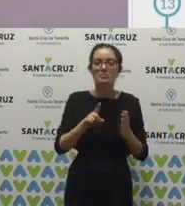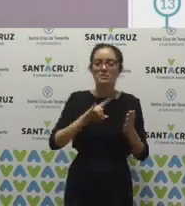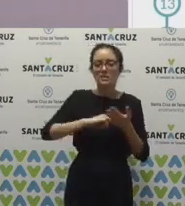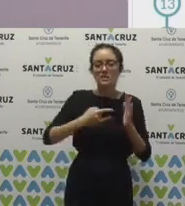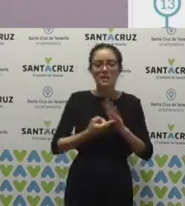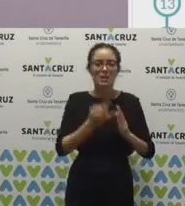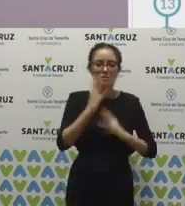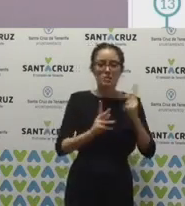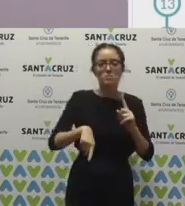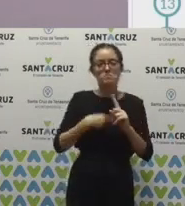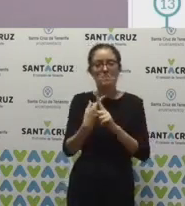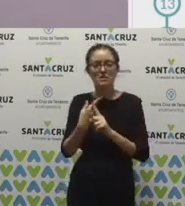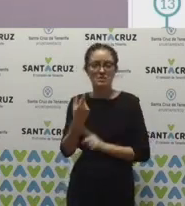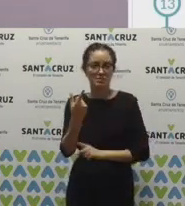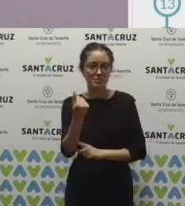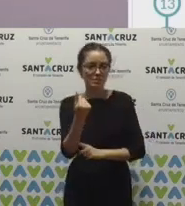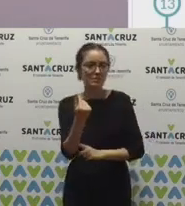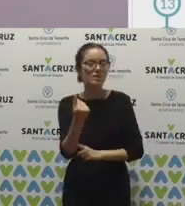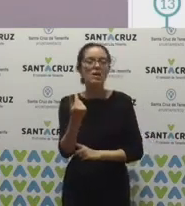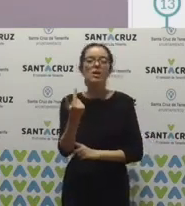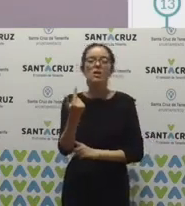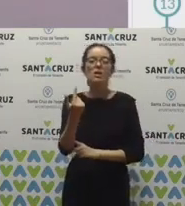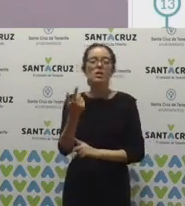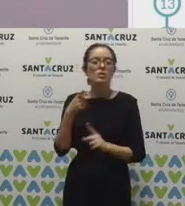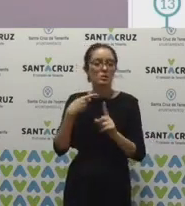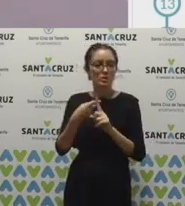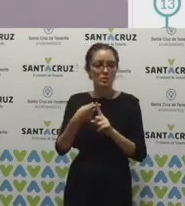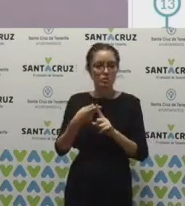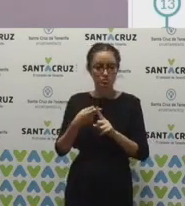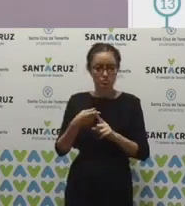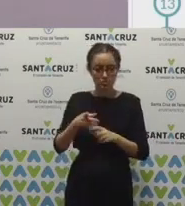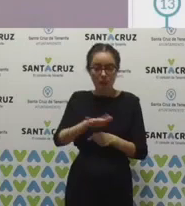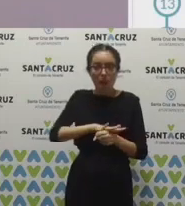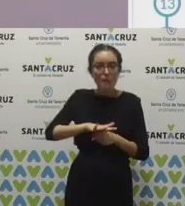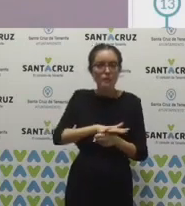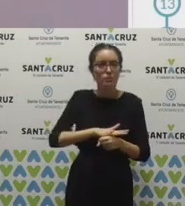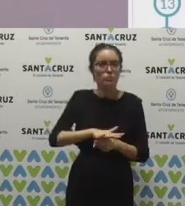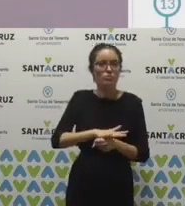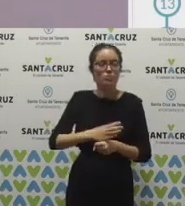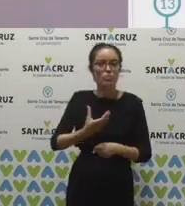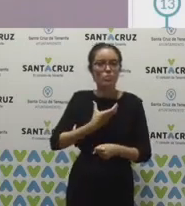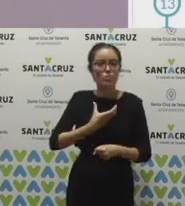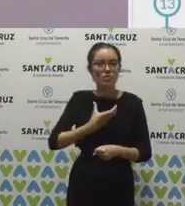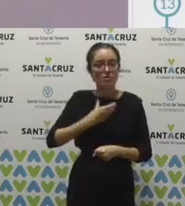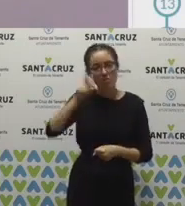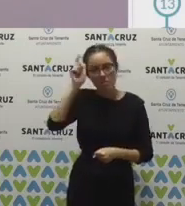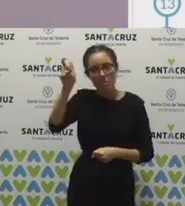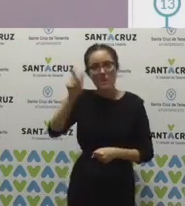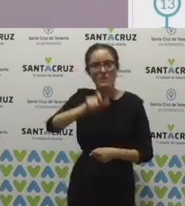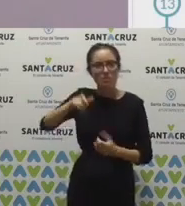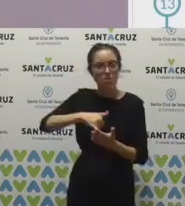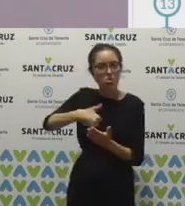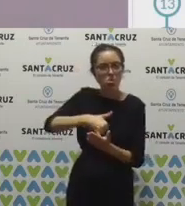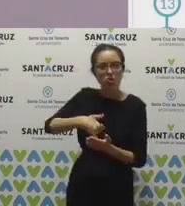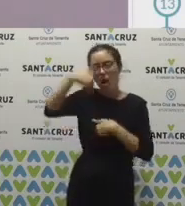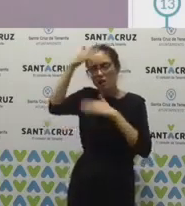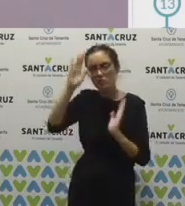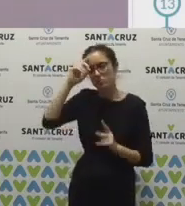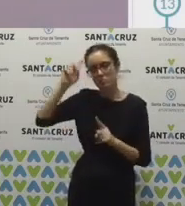necesarios para garantizar desde el ámbito municipal una atención psicológica de las personas más vulnerables